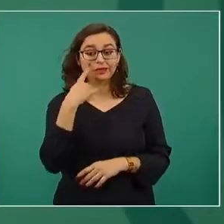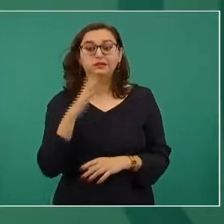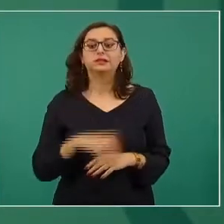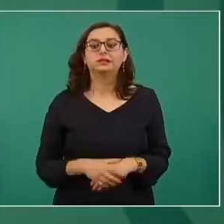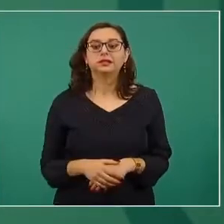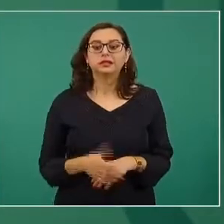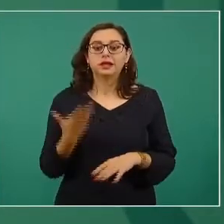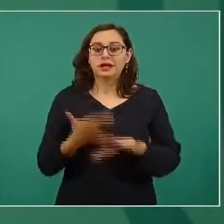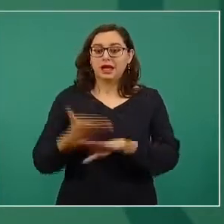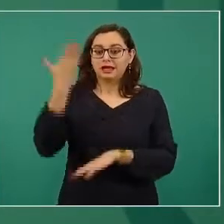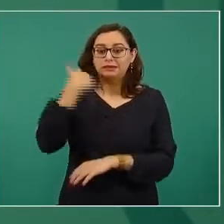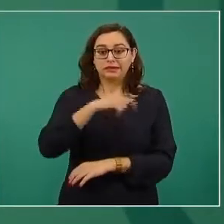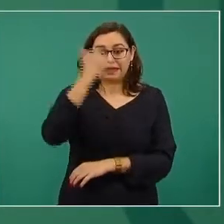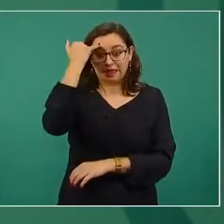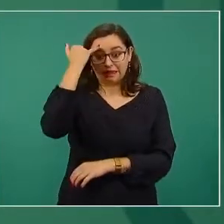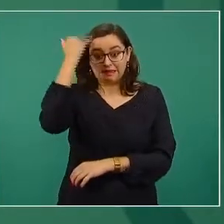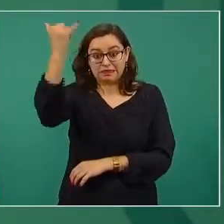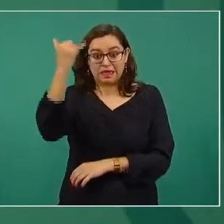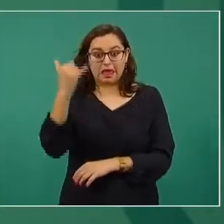el